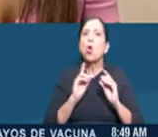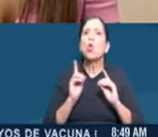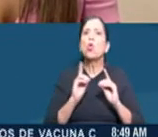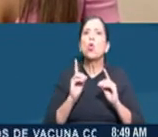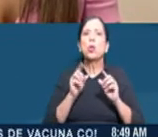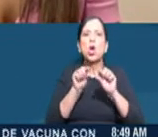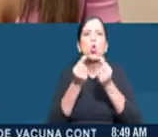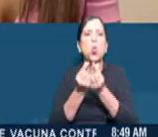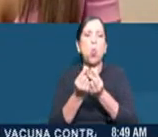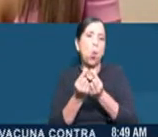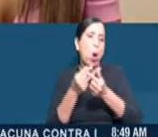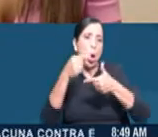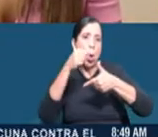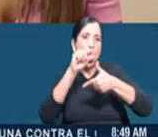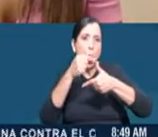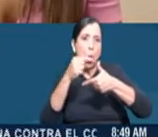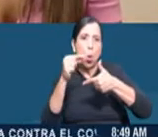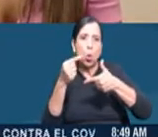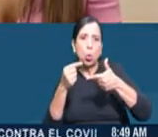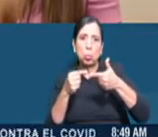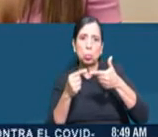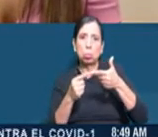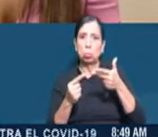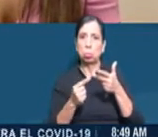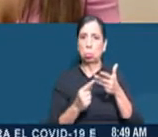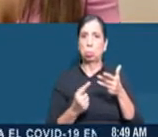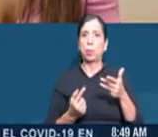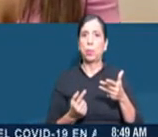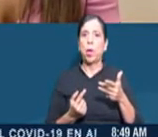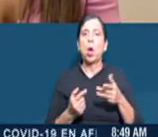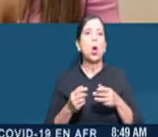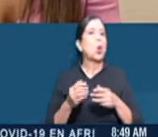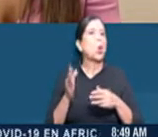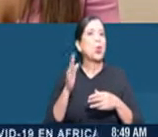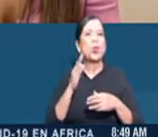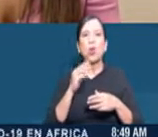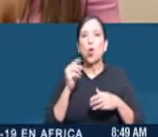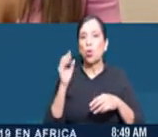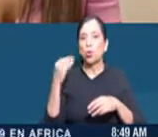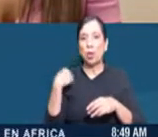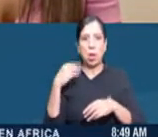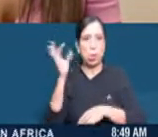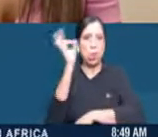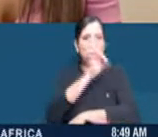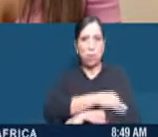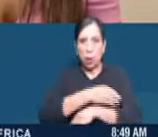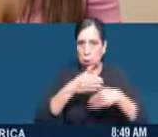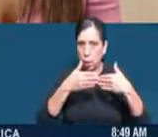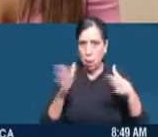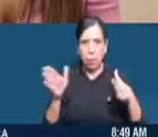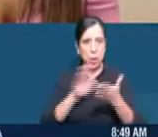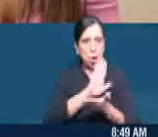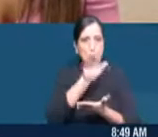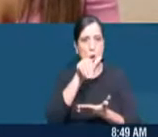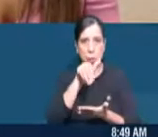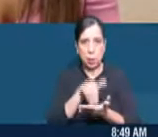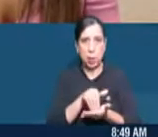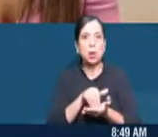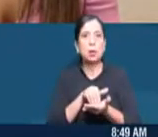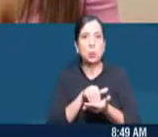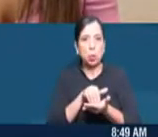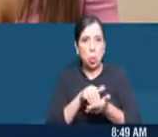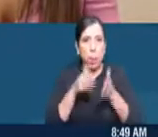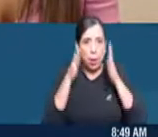específicamente? Todavía no hay una fecha exacta de apertura. Se está trabajando con el MINSA